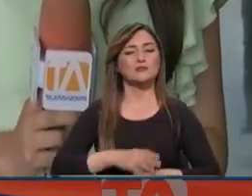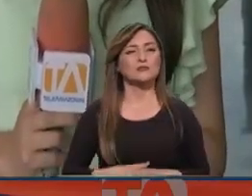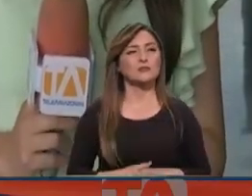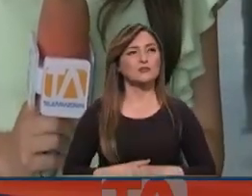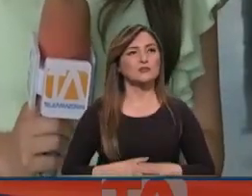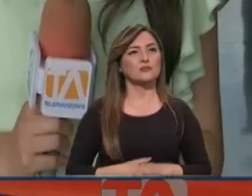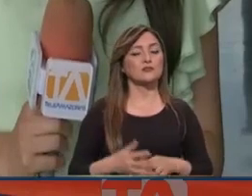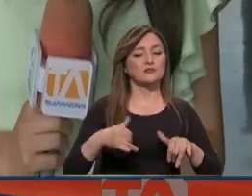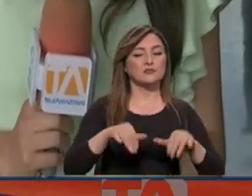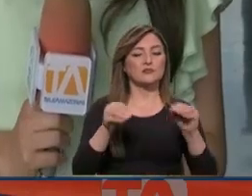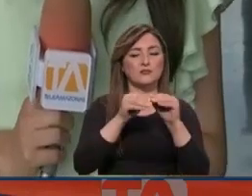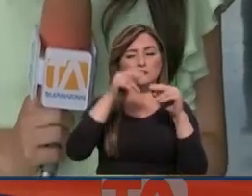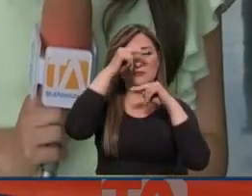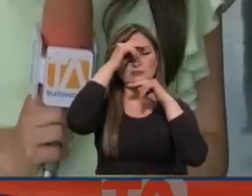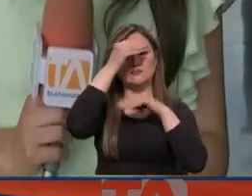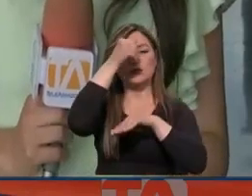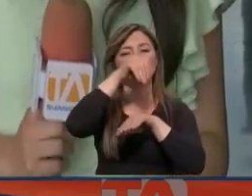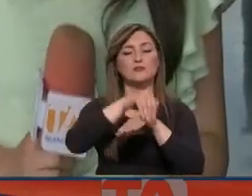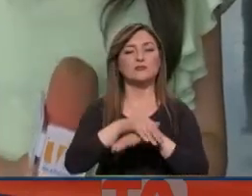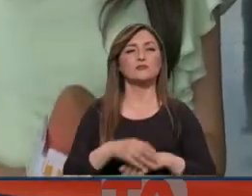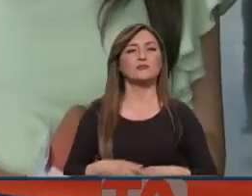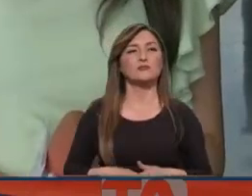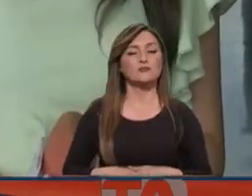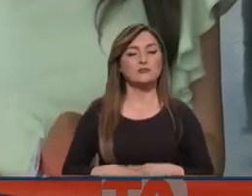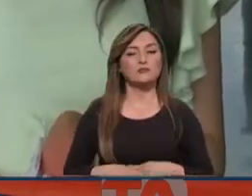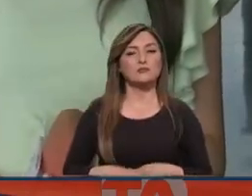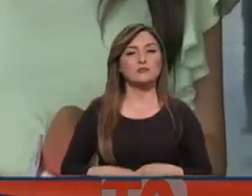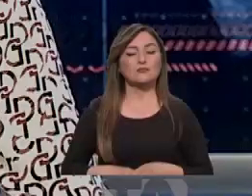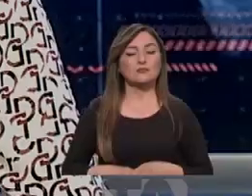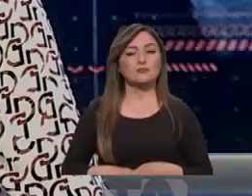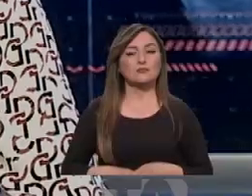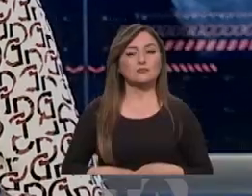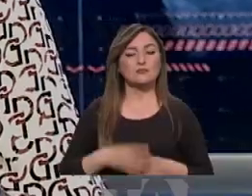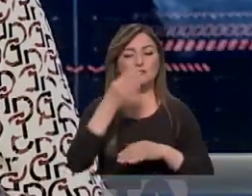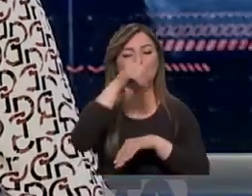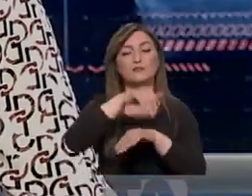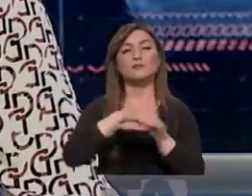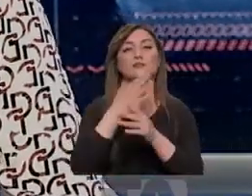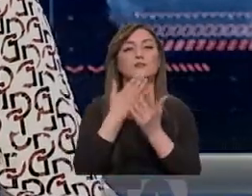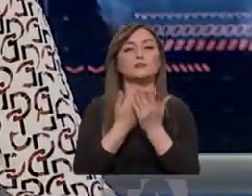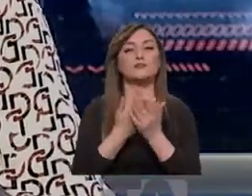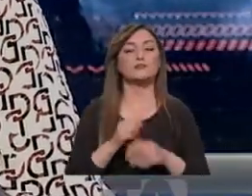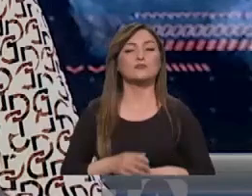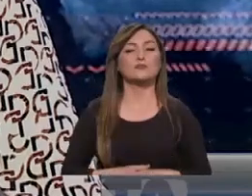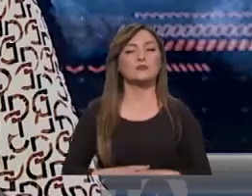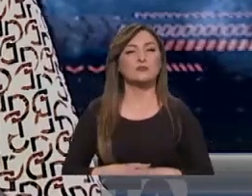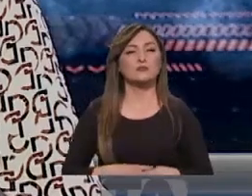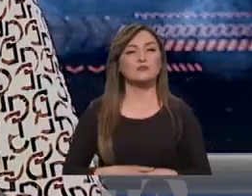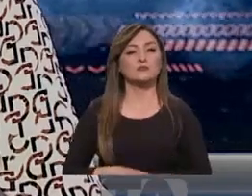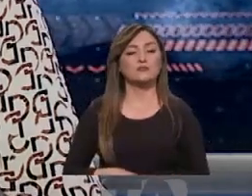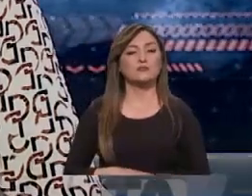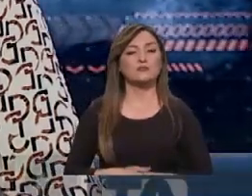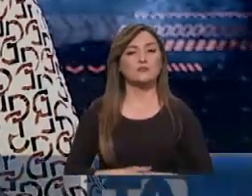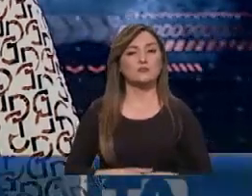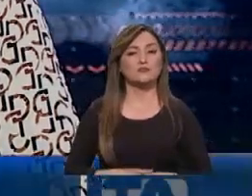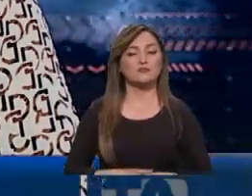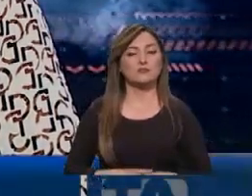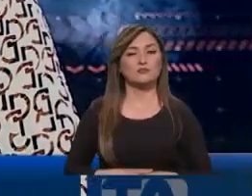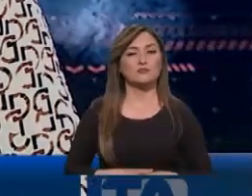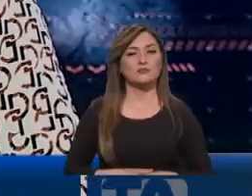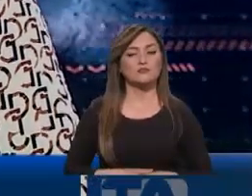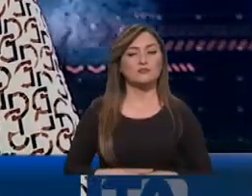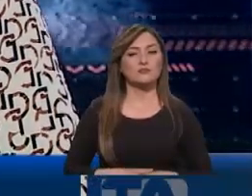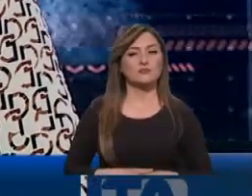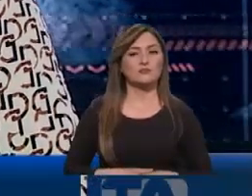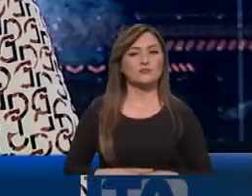Ustedes continúan con más noticias. Muy buenas tardes. Muy buenas tardes también para ti, Andrea. Muchísimas gracias. Y vamos ahora hasta el Palacio de Gobierno, donde tuvo